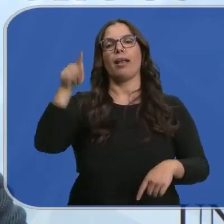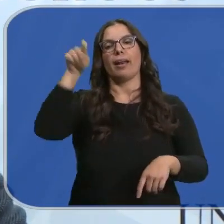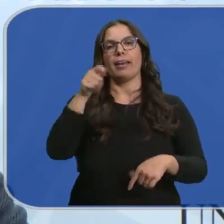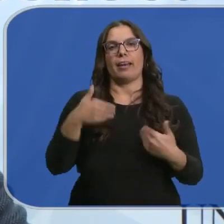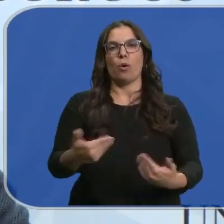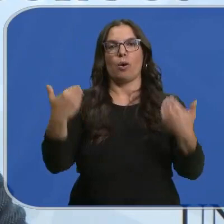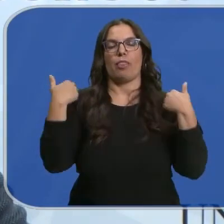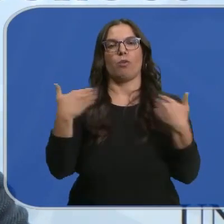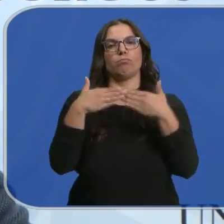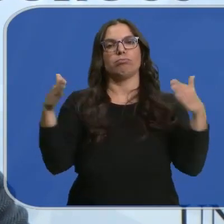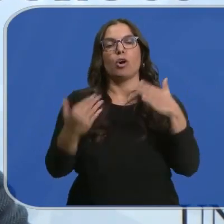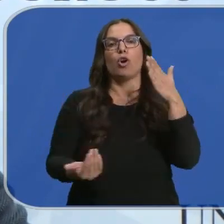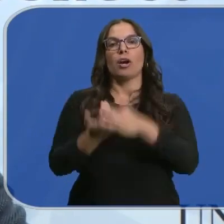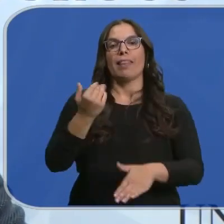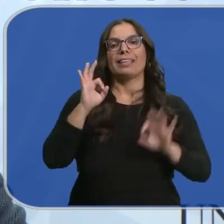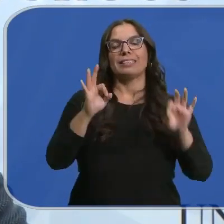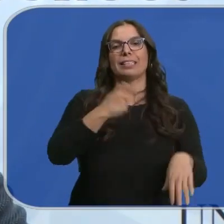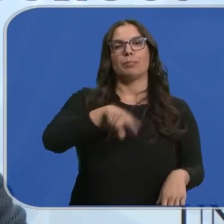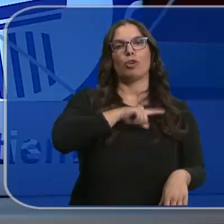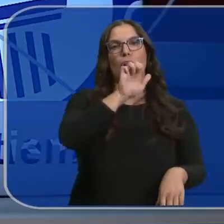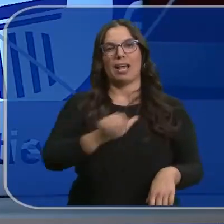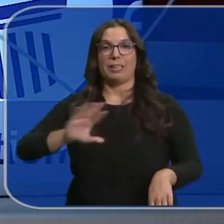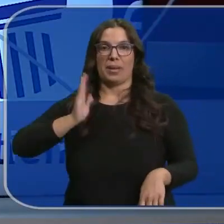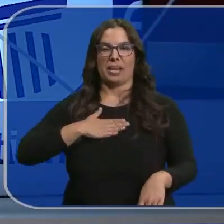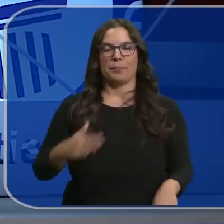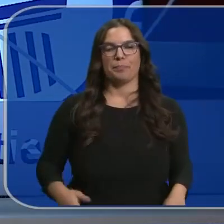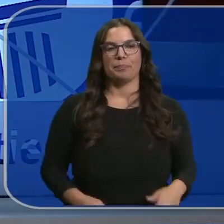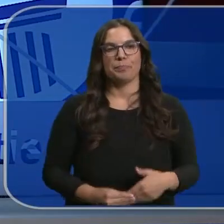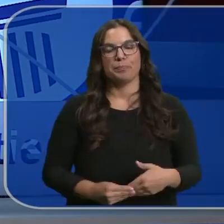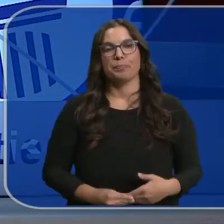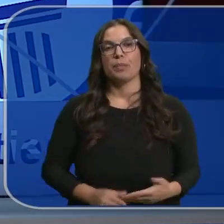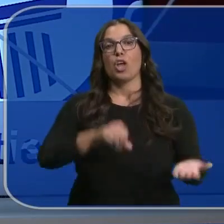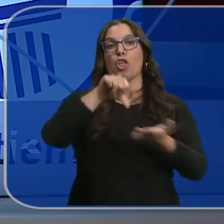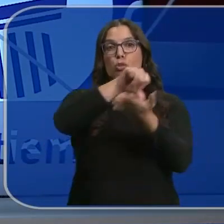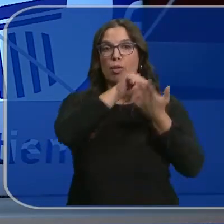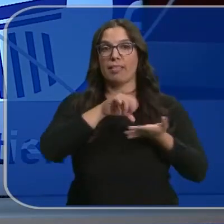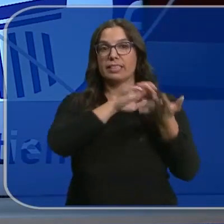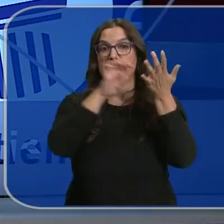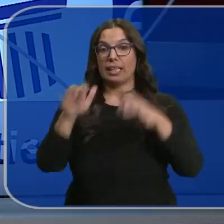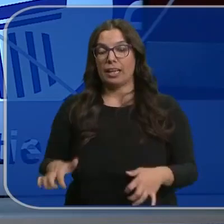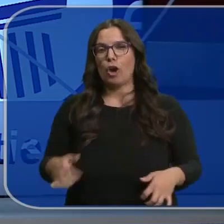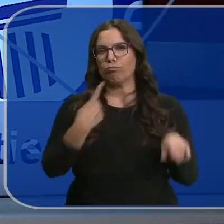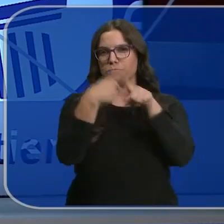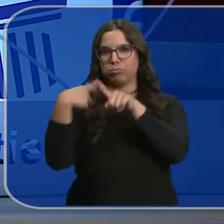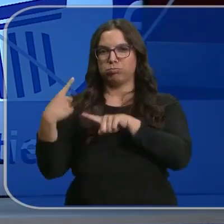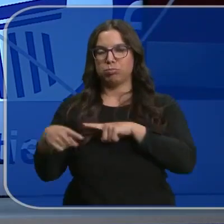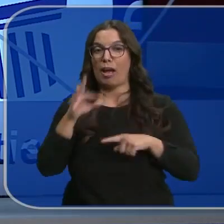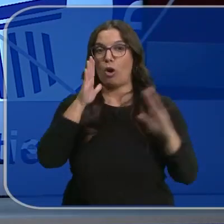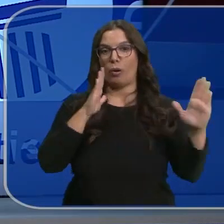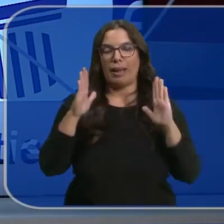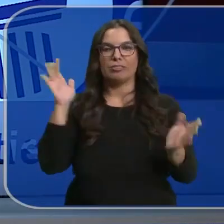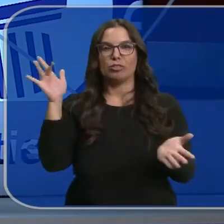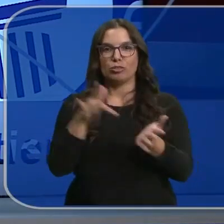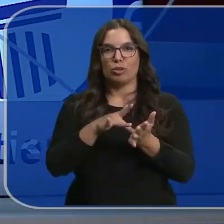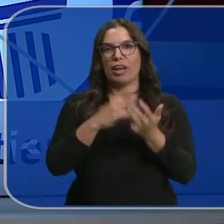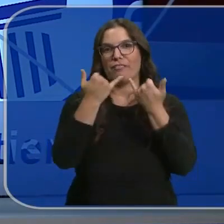del español en Asia... ...que tendrá lugar mañana. Son varias las ciudades de Castilla y León... ...que estos días viven o están a